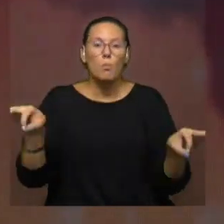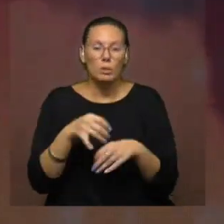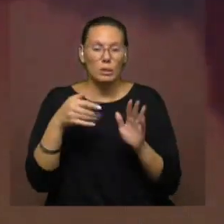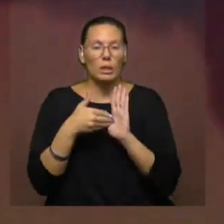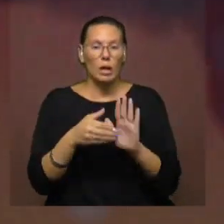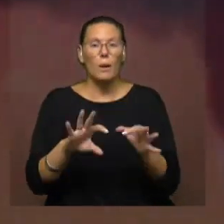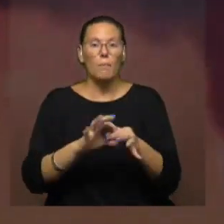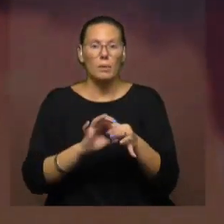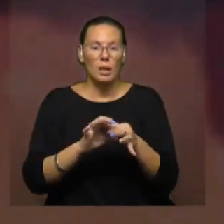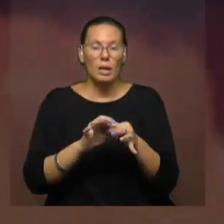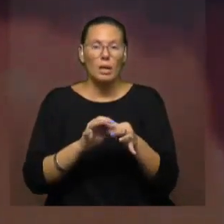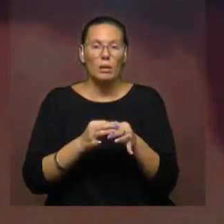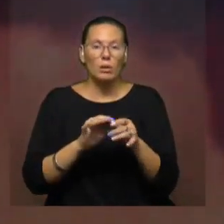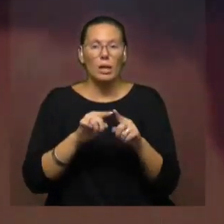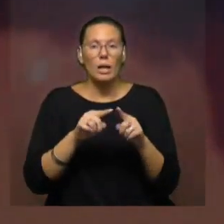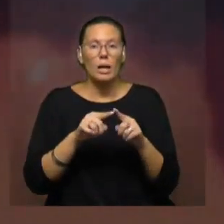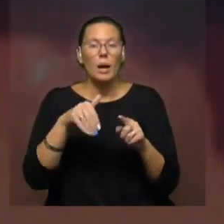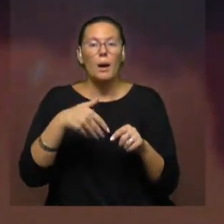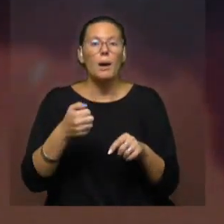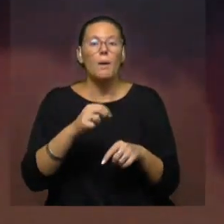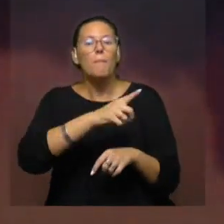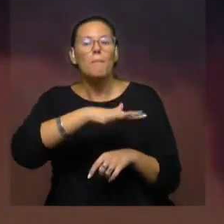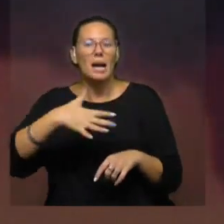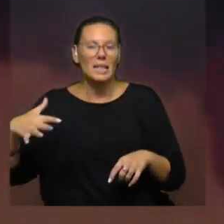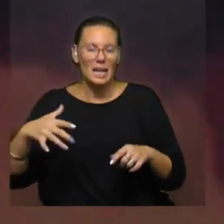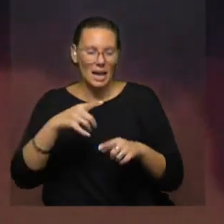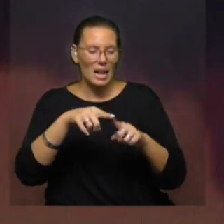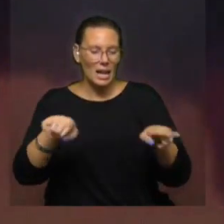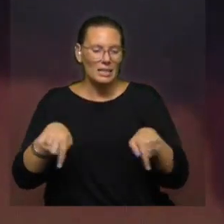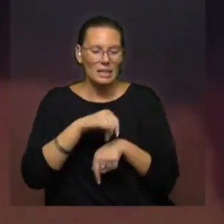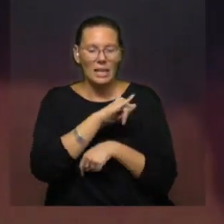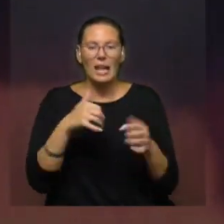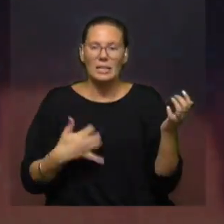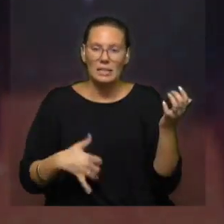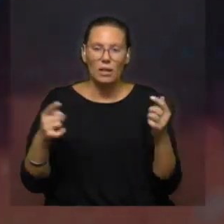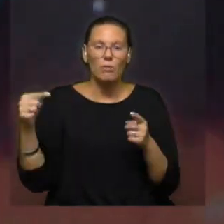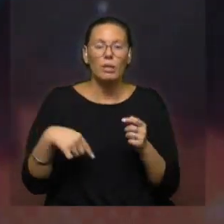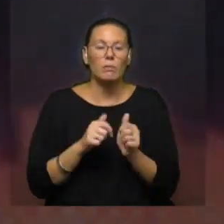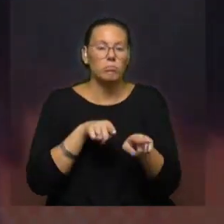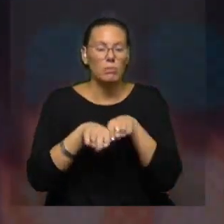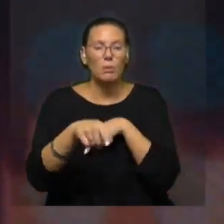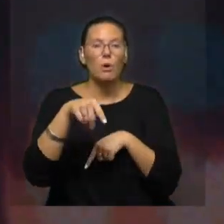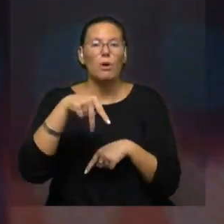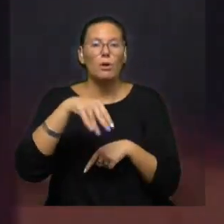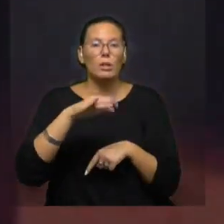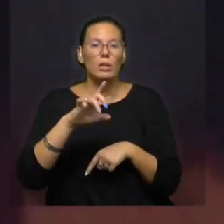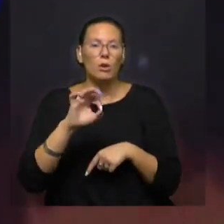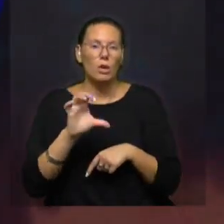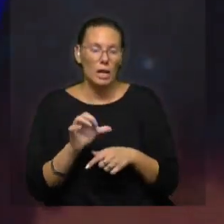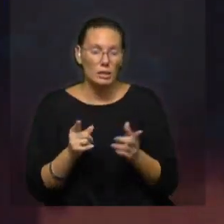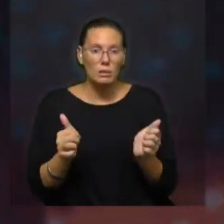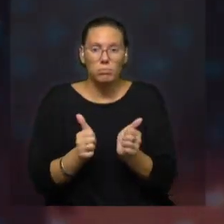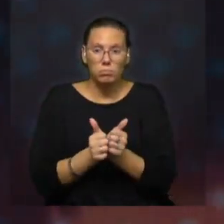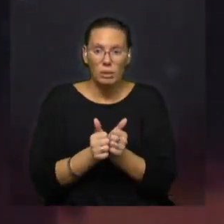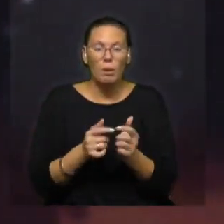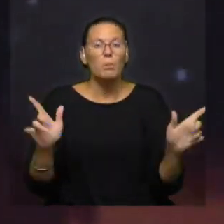miércoles dentro del ciclo Marea en la Sala Zita Rosa. Y hoy viene a tocar acá en vivo con Nicolás Varela, así que vamos a estar disfrutando de